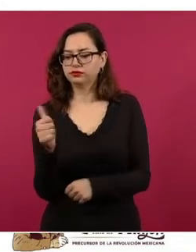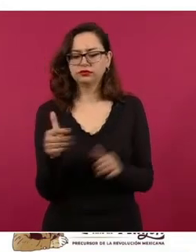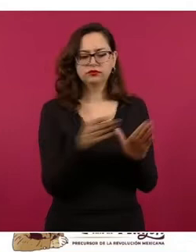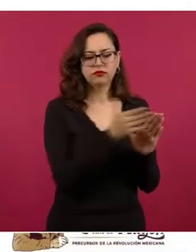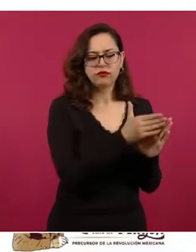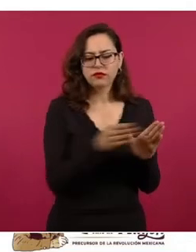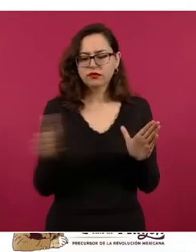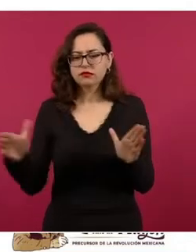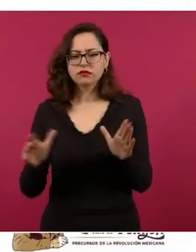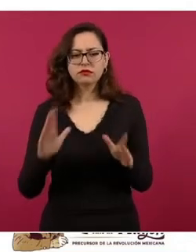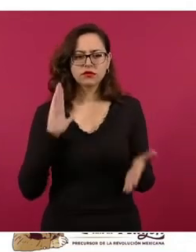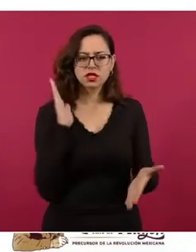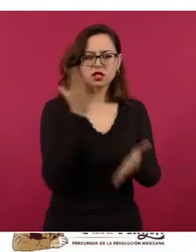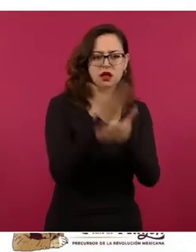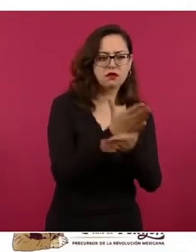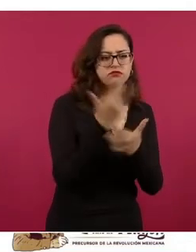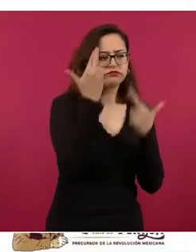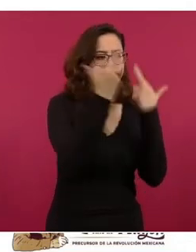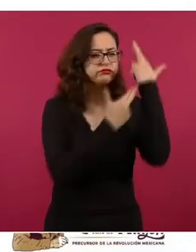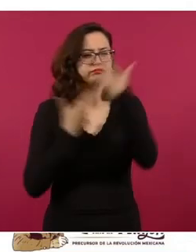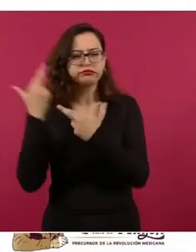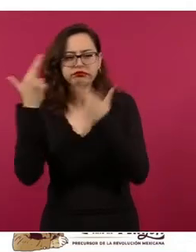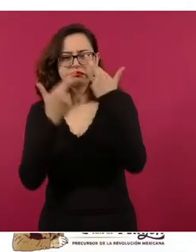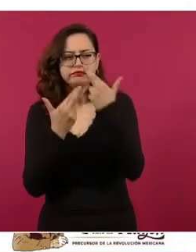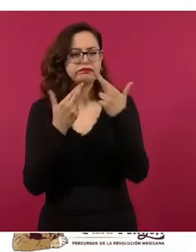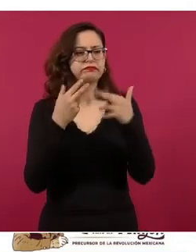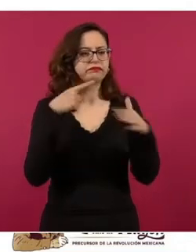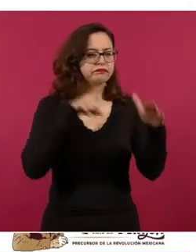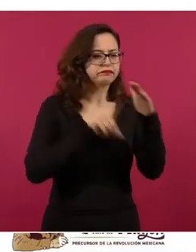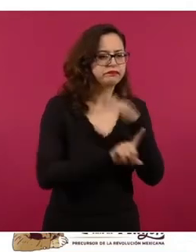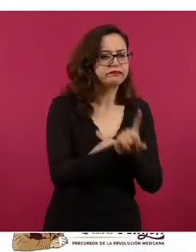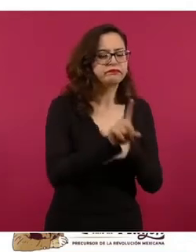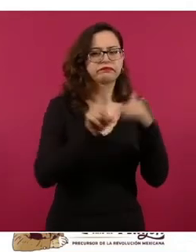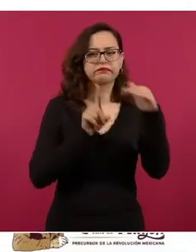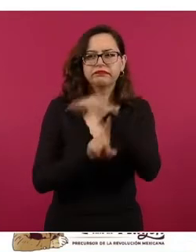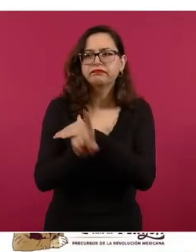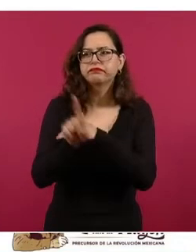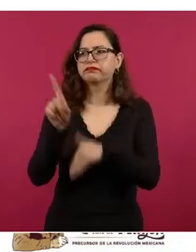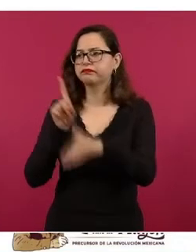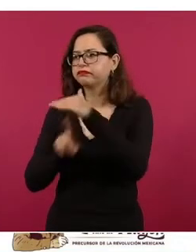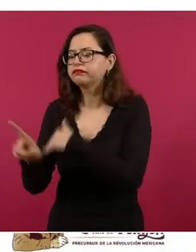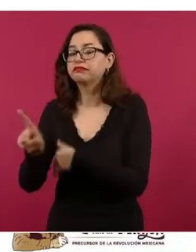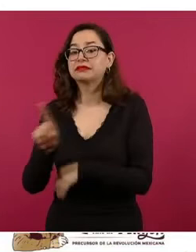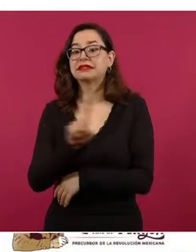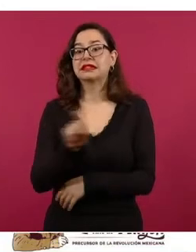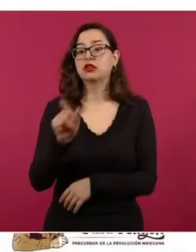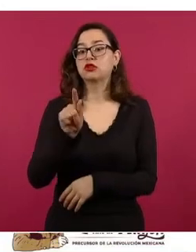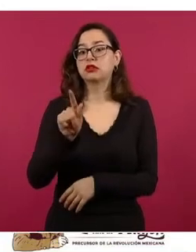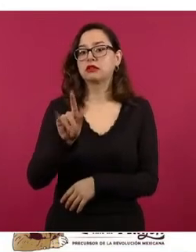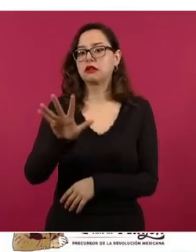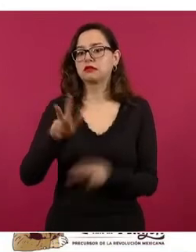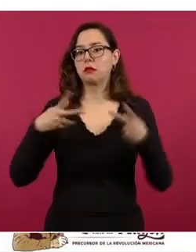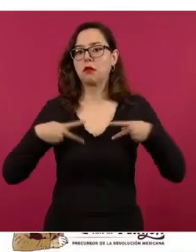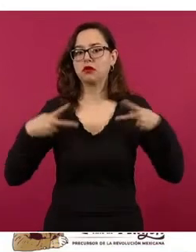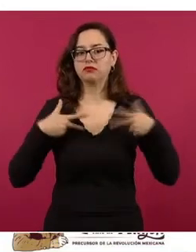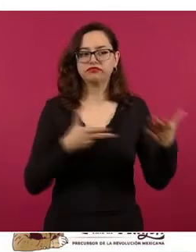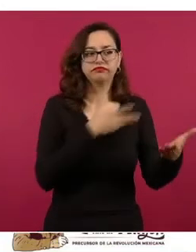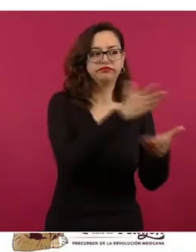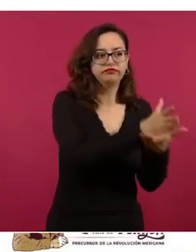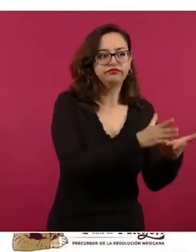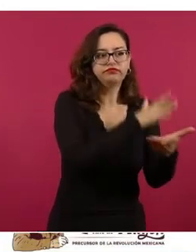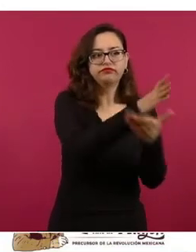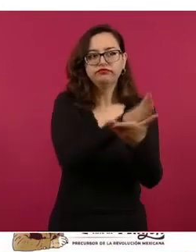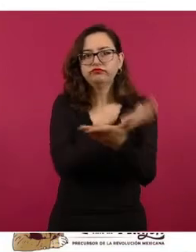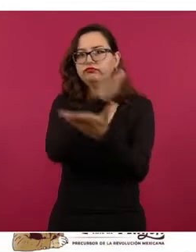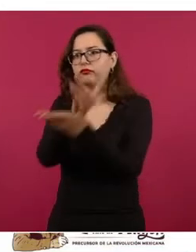levantamiento diagnóstico de campo por parte de 175 personas que acuden a cada uno de los centros de